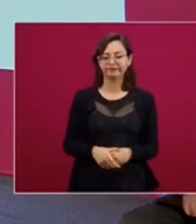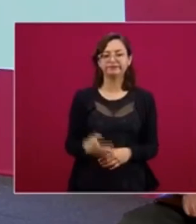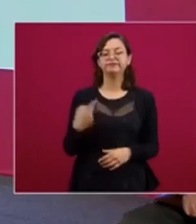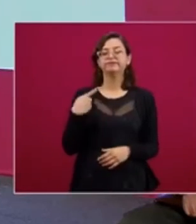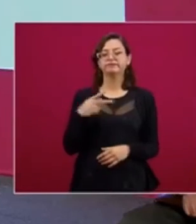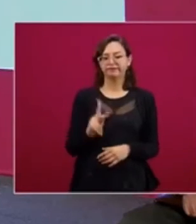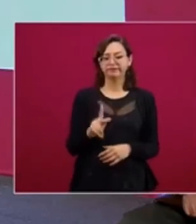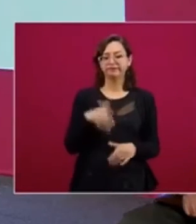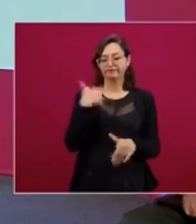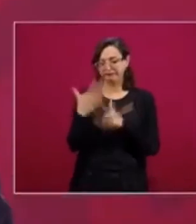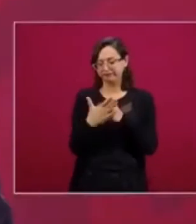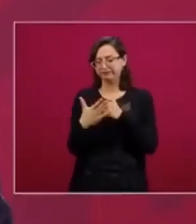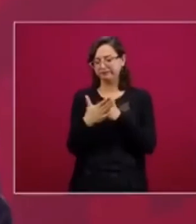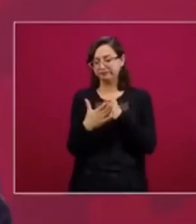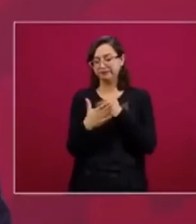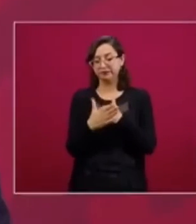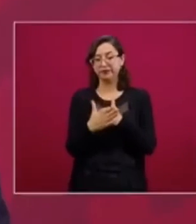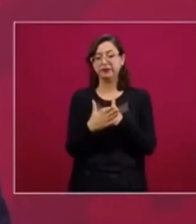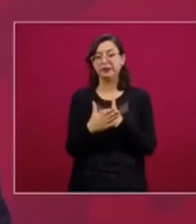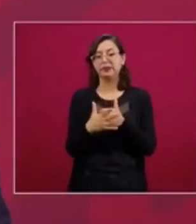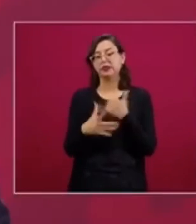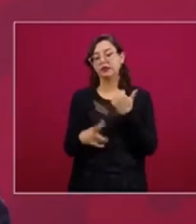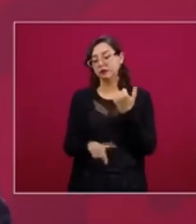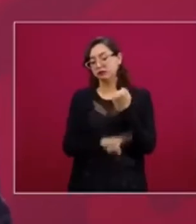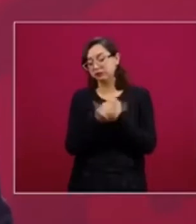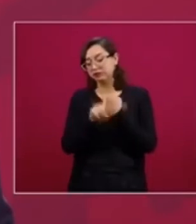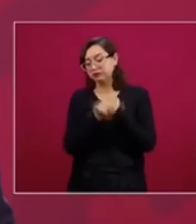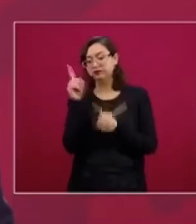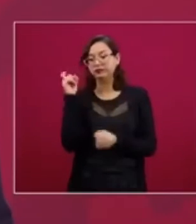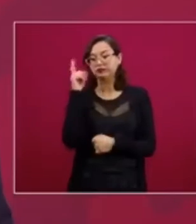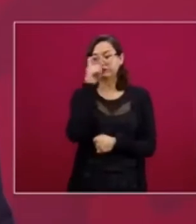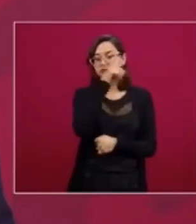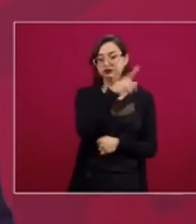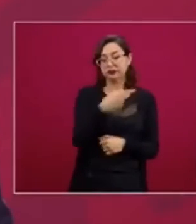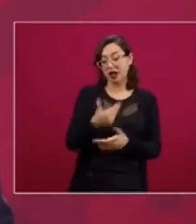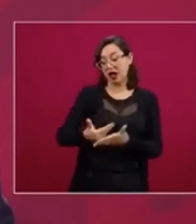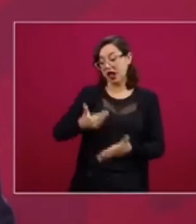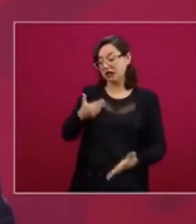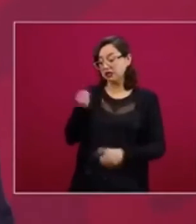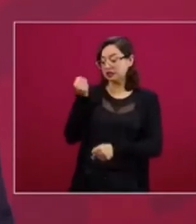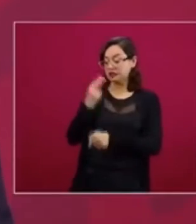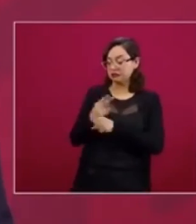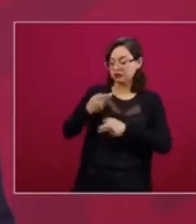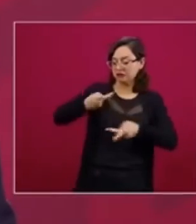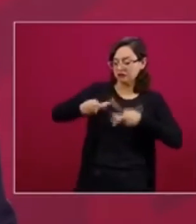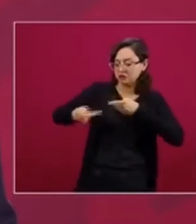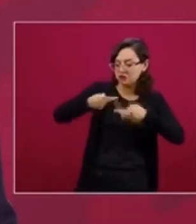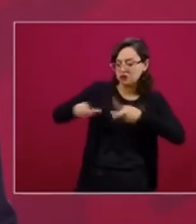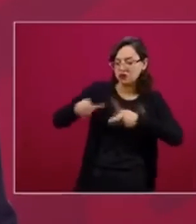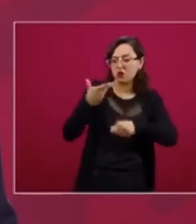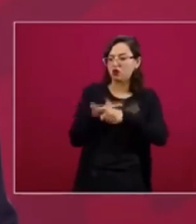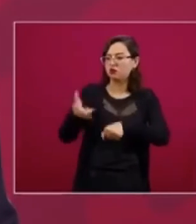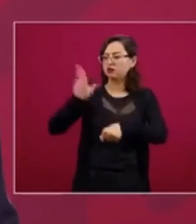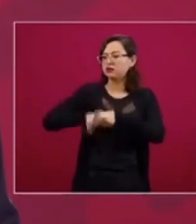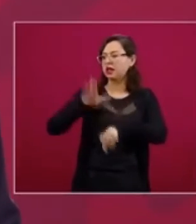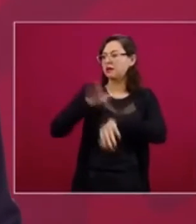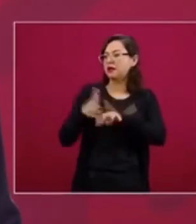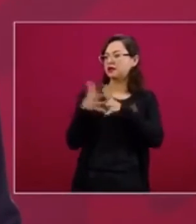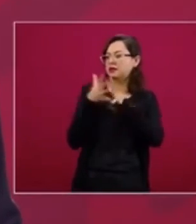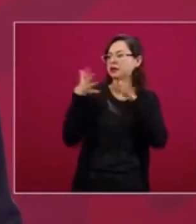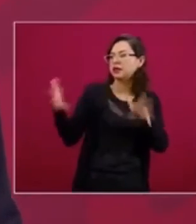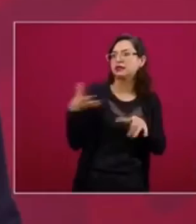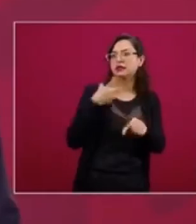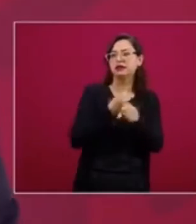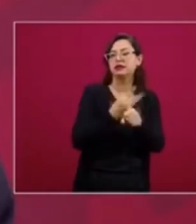que sea, ¿no? Está recibiendo el afecto de tu mamá a través de algo. Y lo primero que tenemos nosotros es